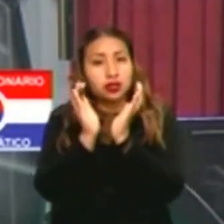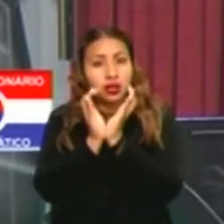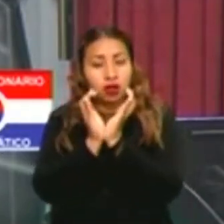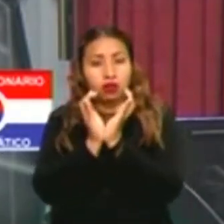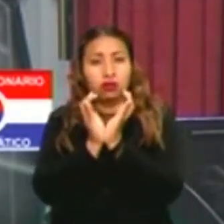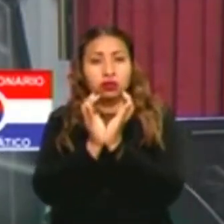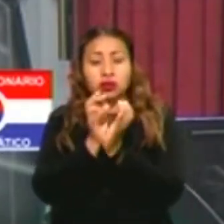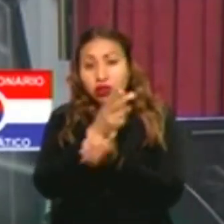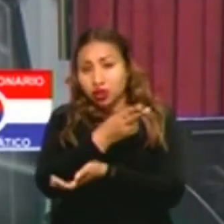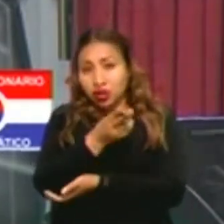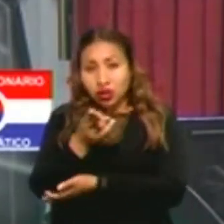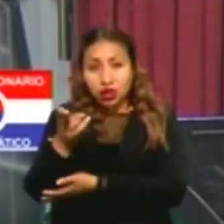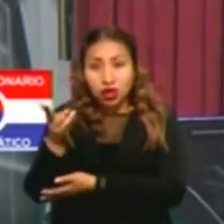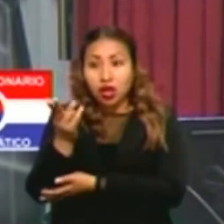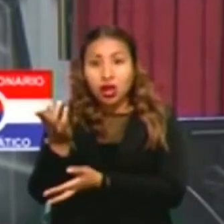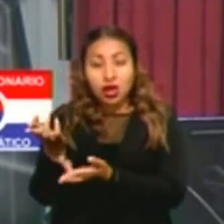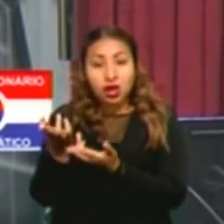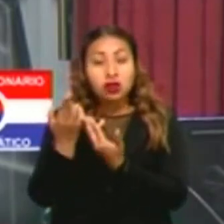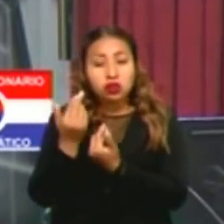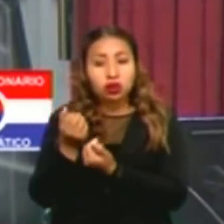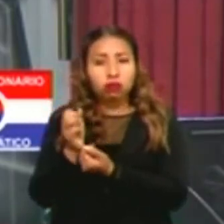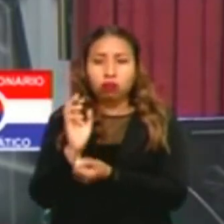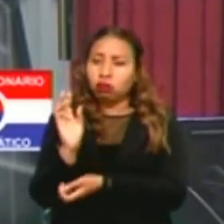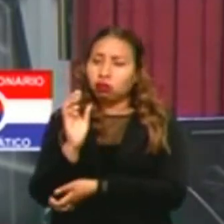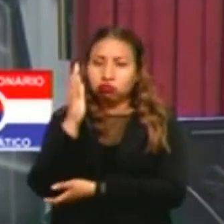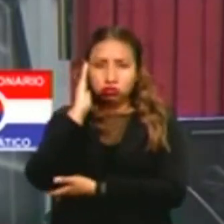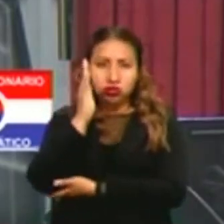siquiera ellos pueden recibir